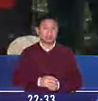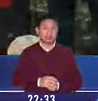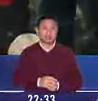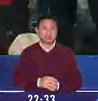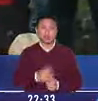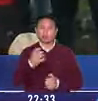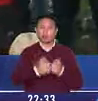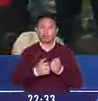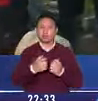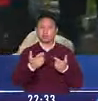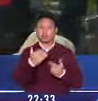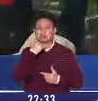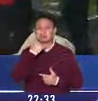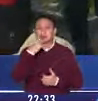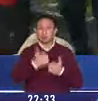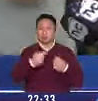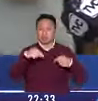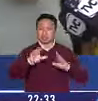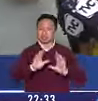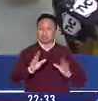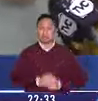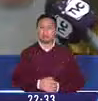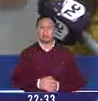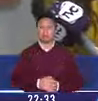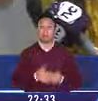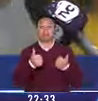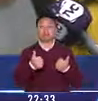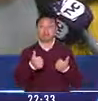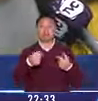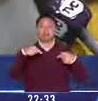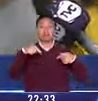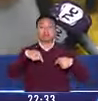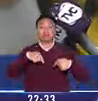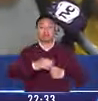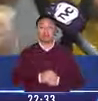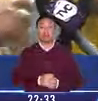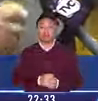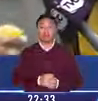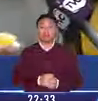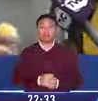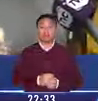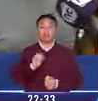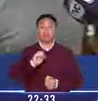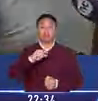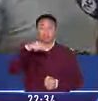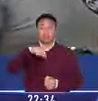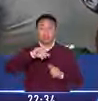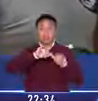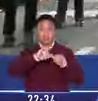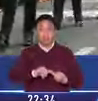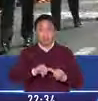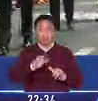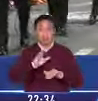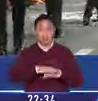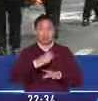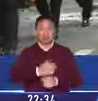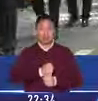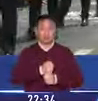haber circunstancias medias feas después. Bien, me parece bien que hayan hecho esto aquí en la ciudad para poder quedarse aquí más que todo por la seguridad.